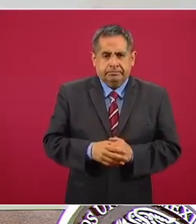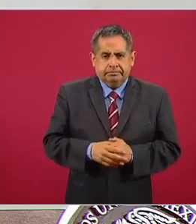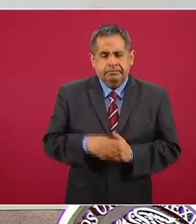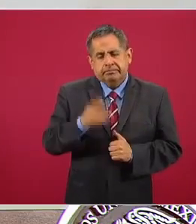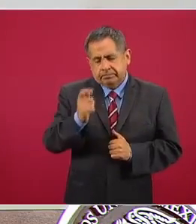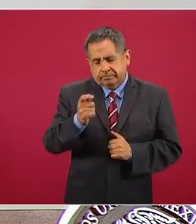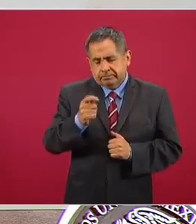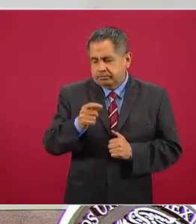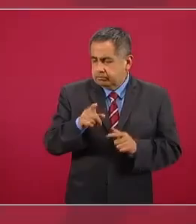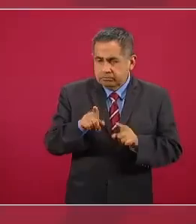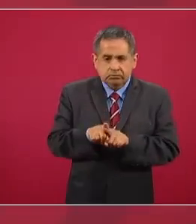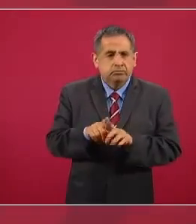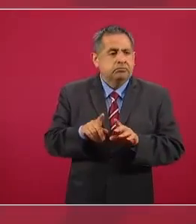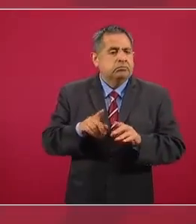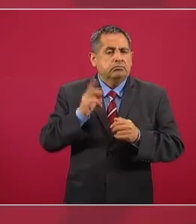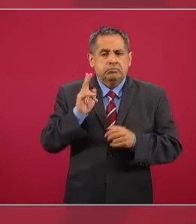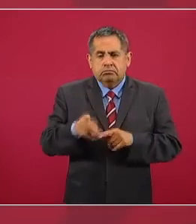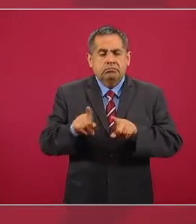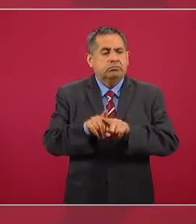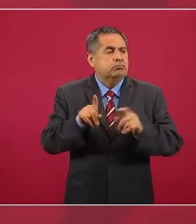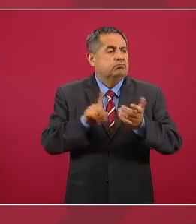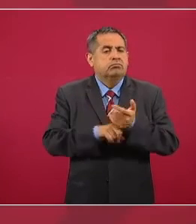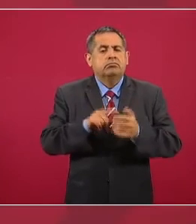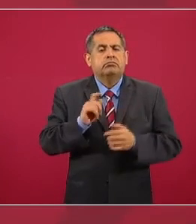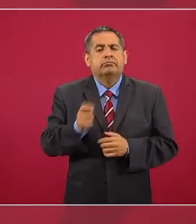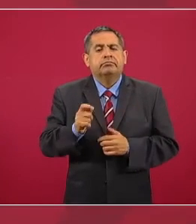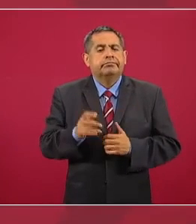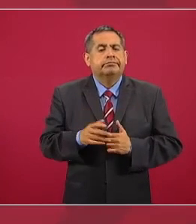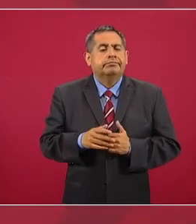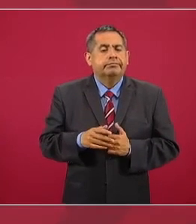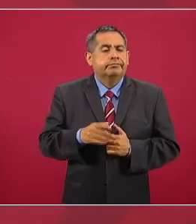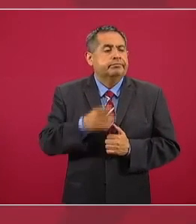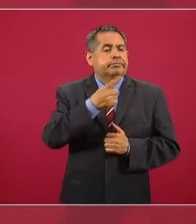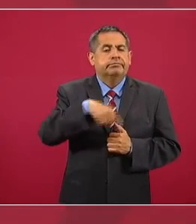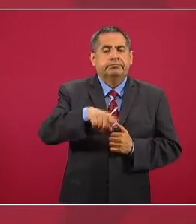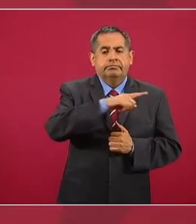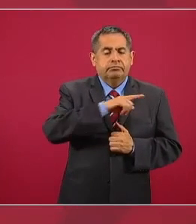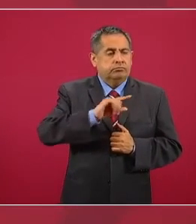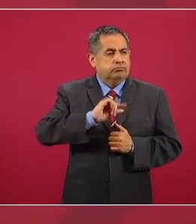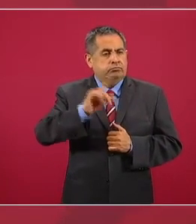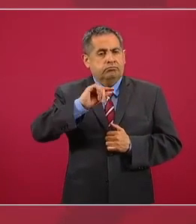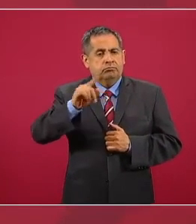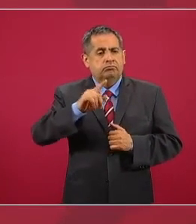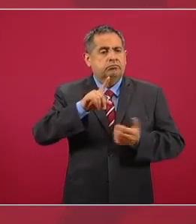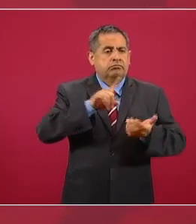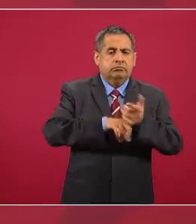Y es lo mismo en el caso de la diplomacia.